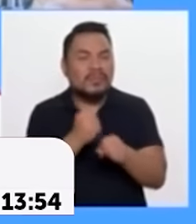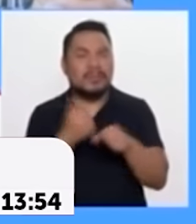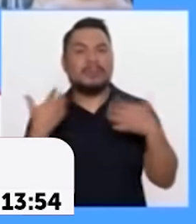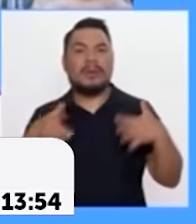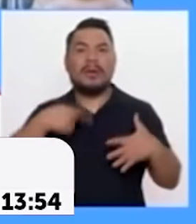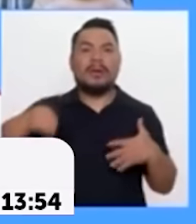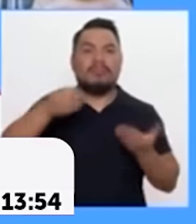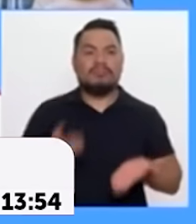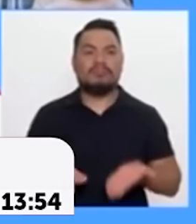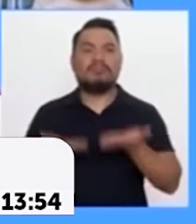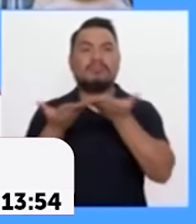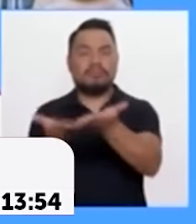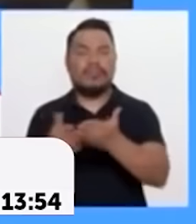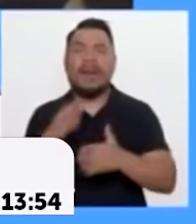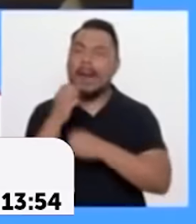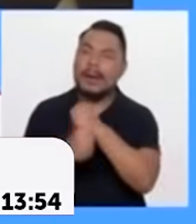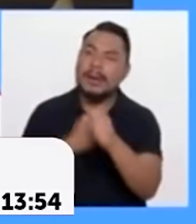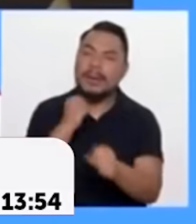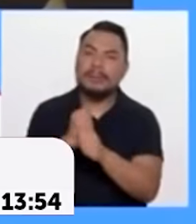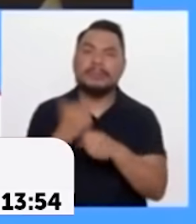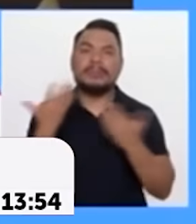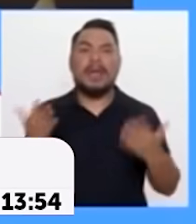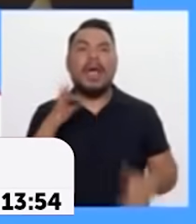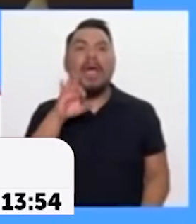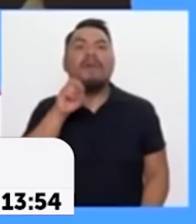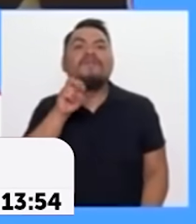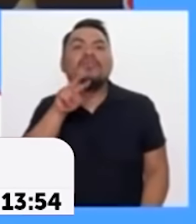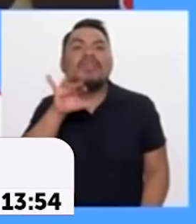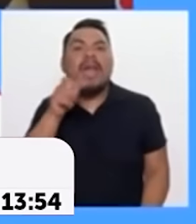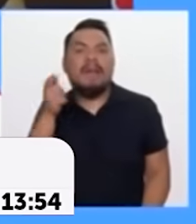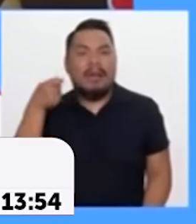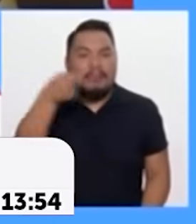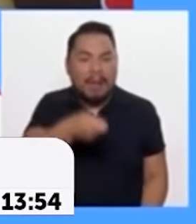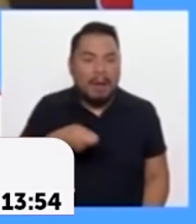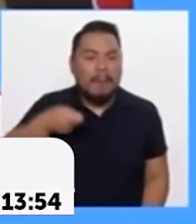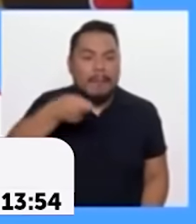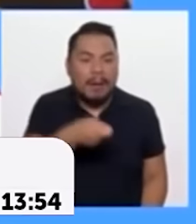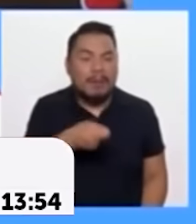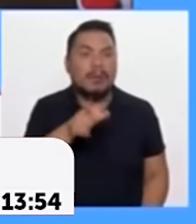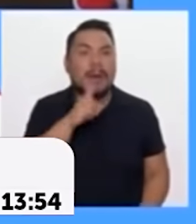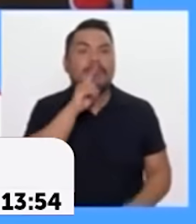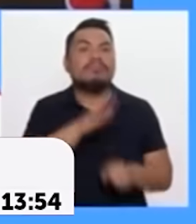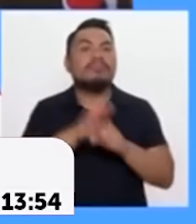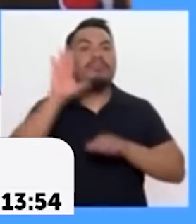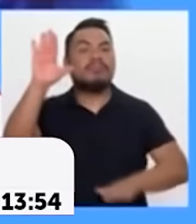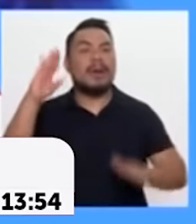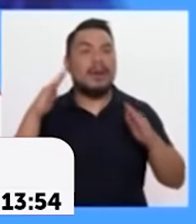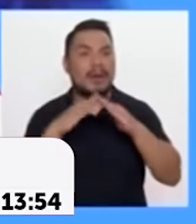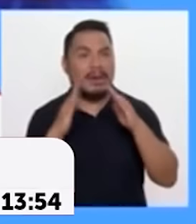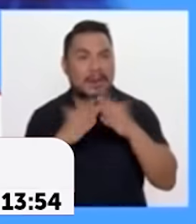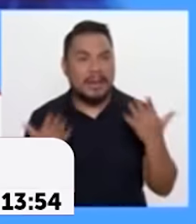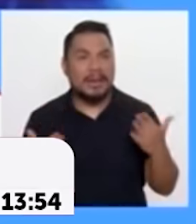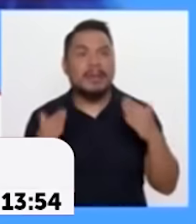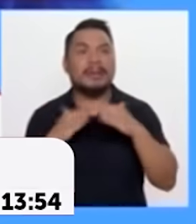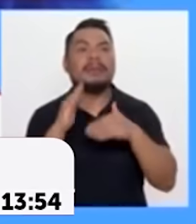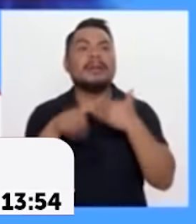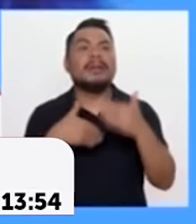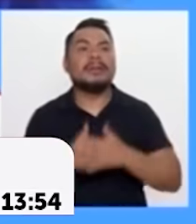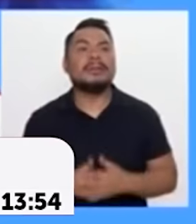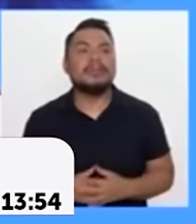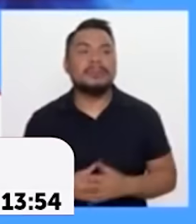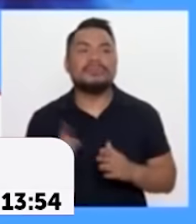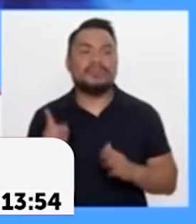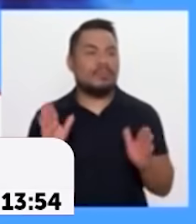por años al Fonavi con la promesa de acceder a una vivienda, pero que no pudieron